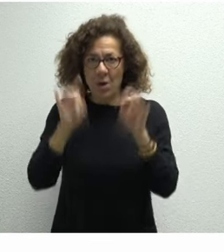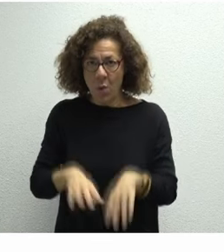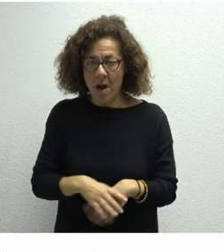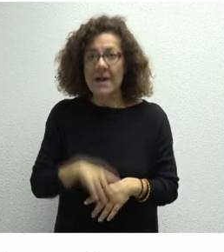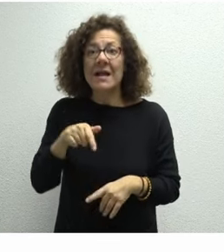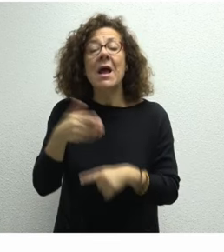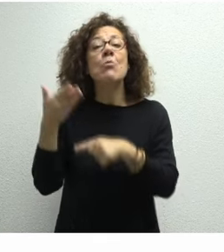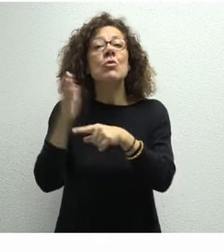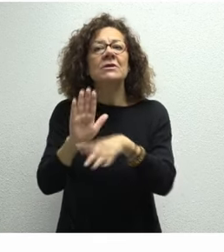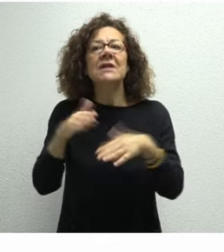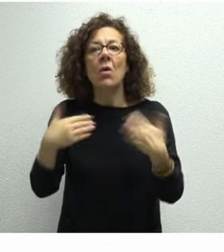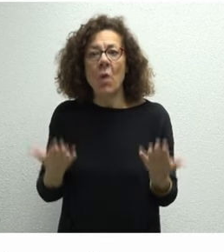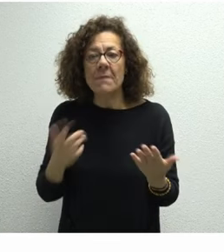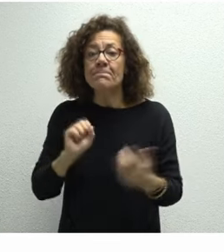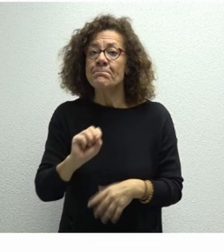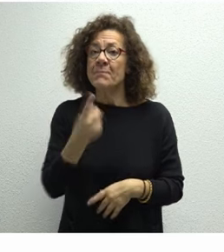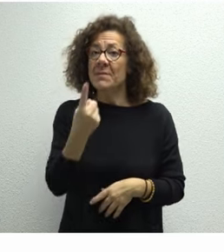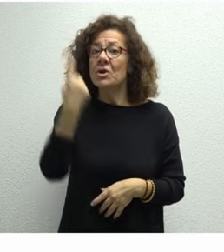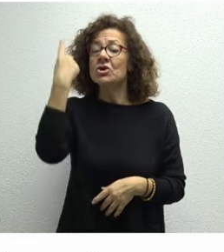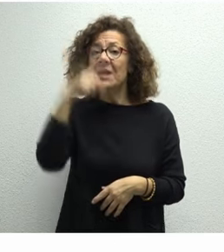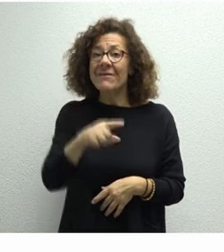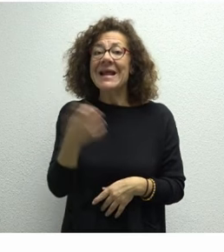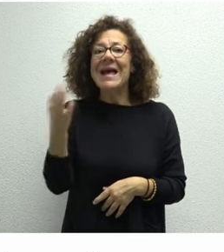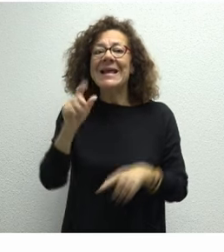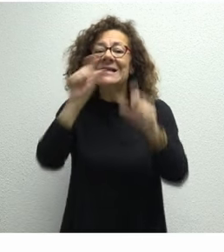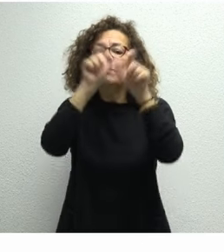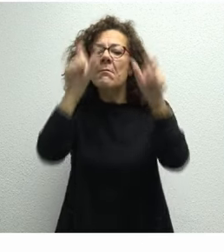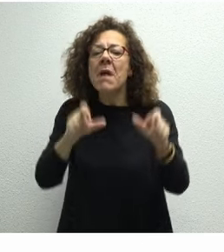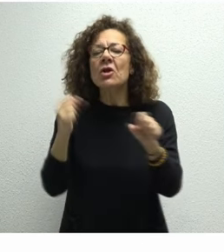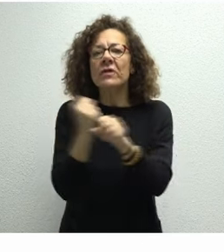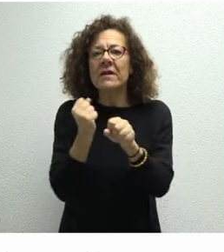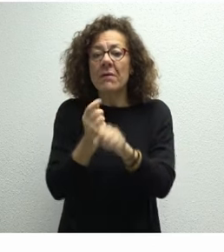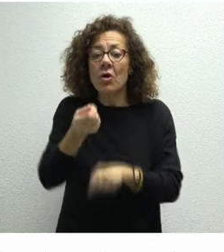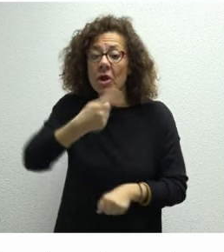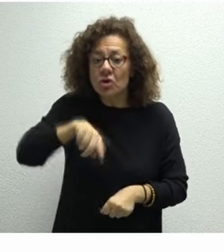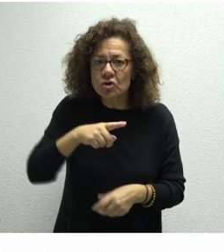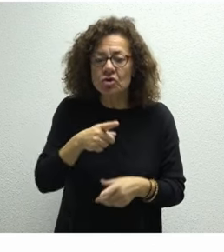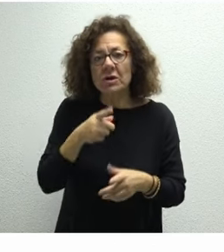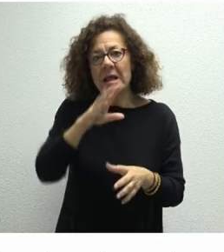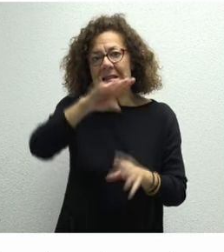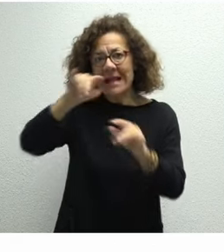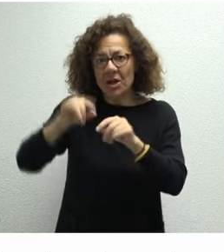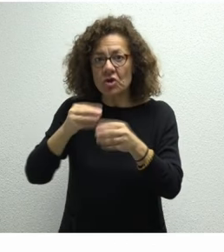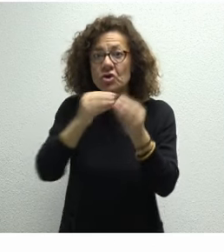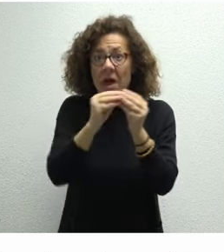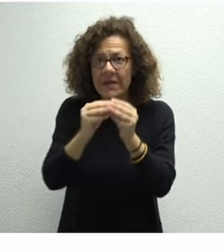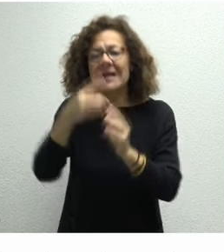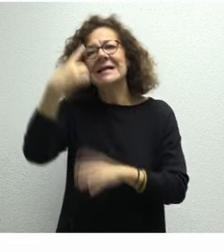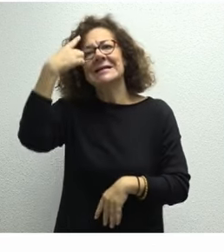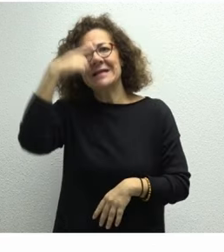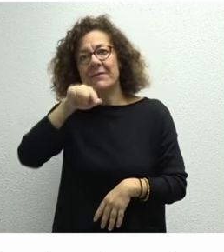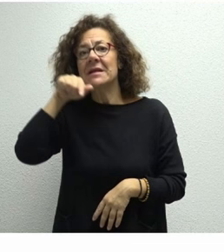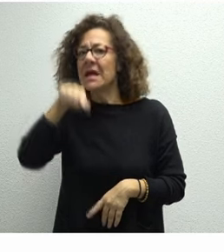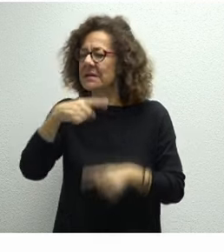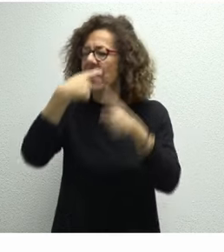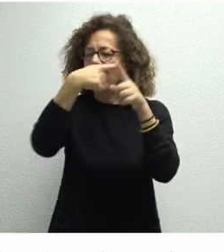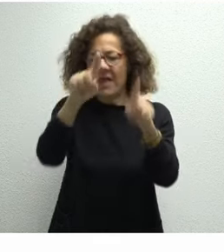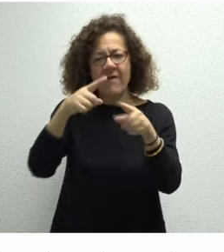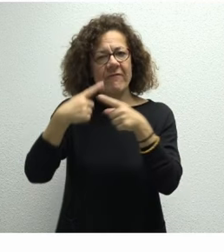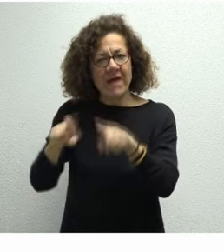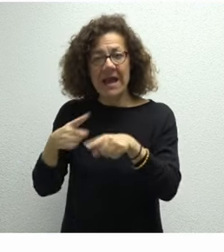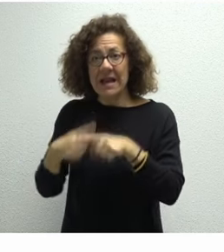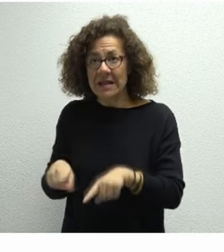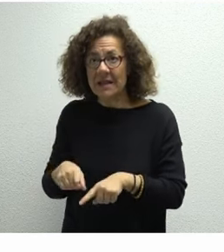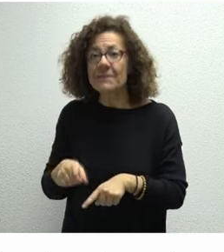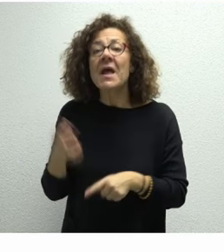pues la propuesta fue primero tenemos que saber cuál es el marco de trabajo en el que se desenvuelven los distintos territorios que como bien sabéis es totalmente diferente qué